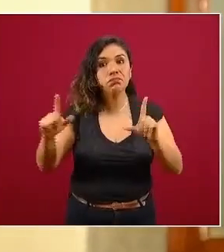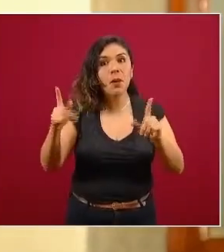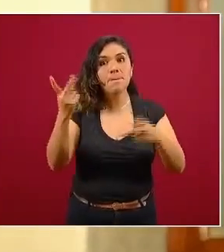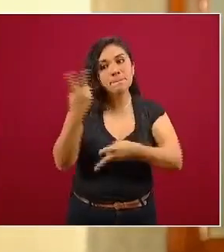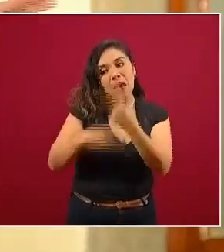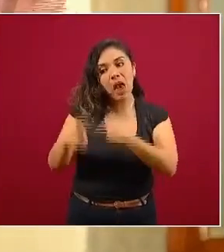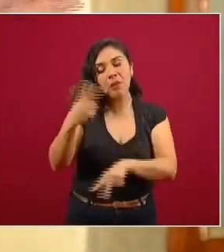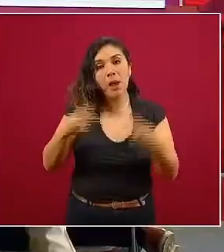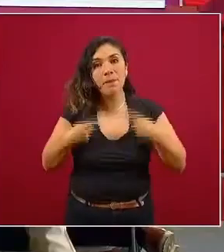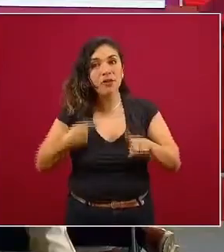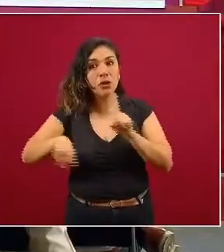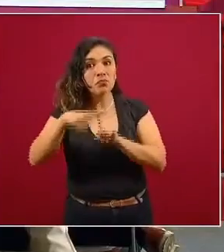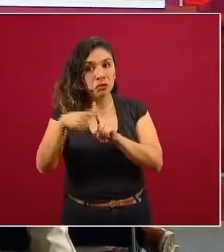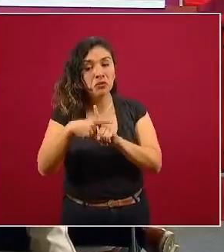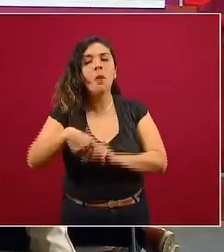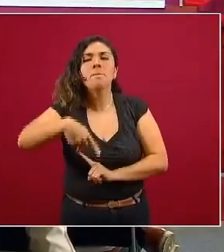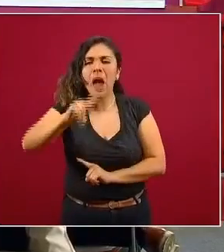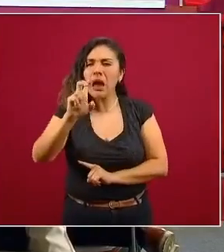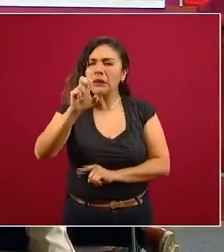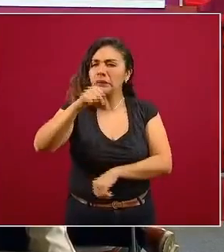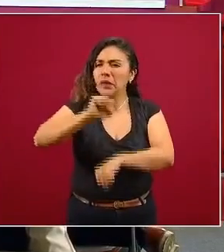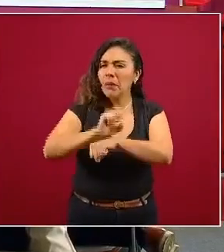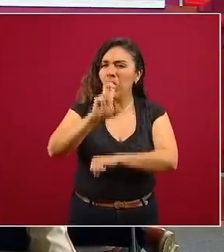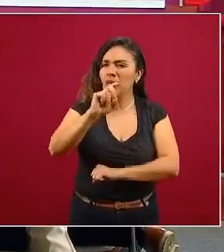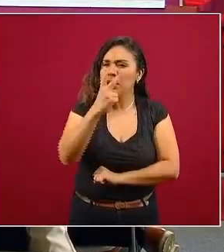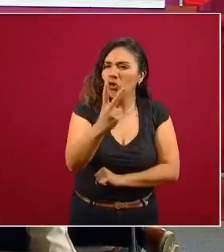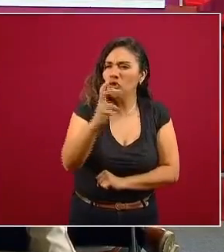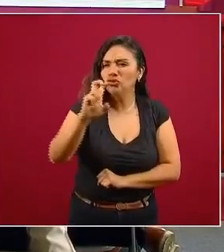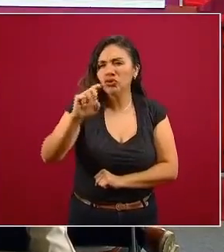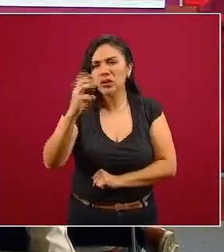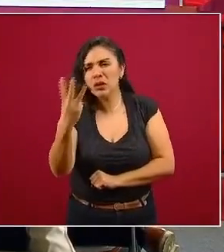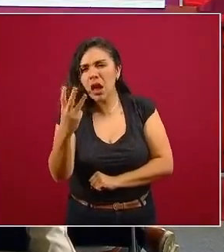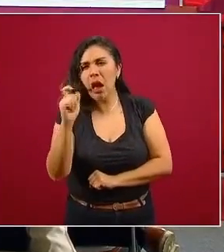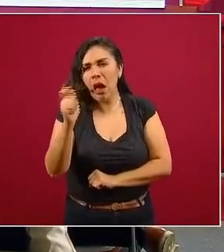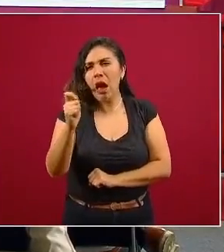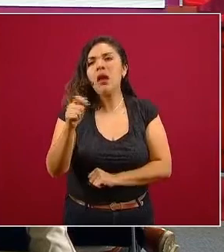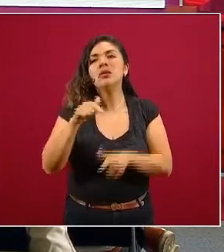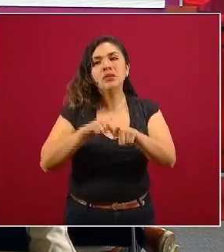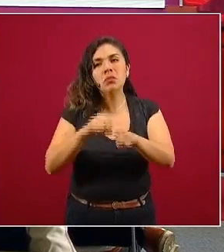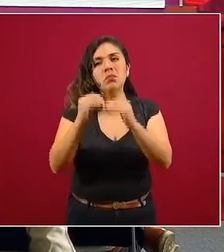los casos, aunque entre la semana 32 y 33